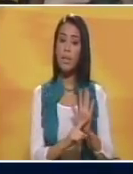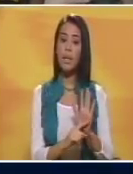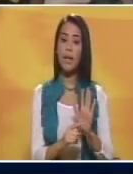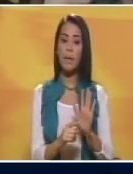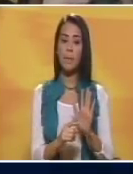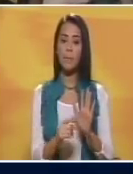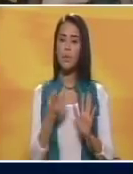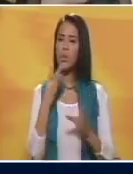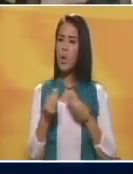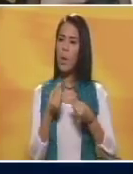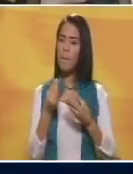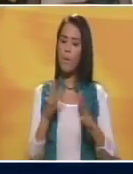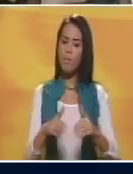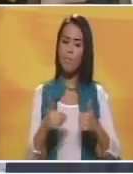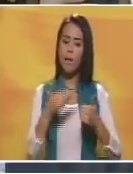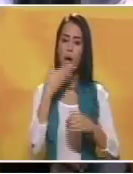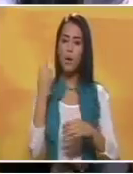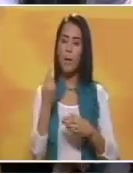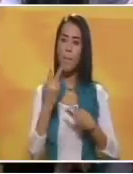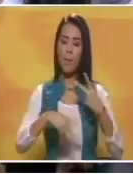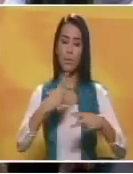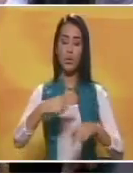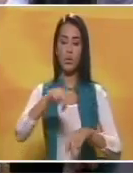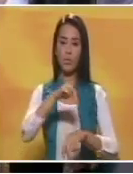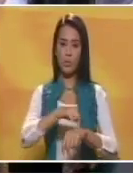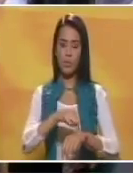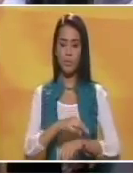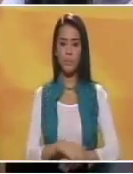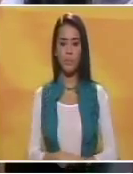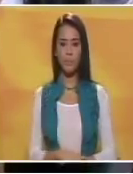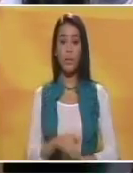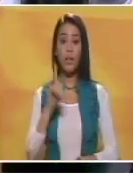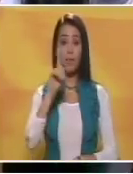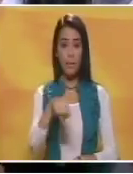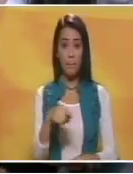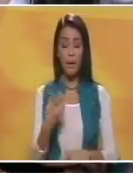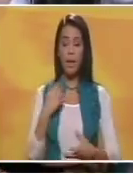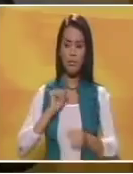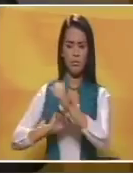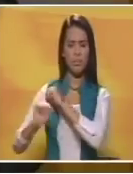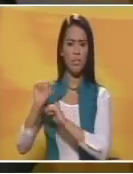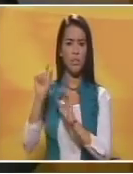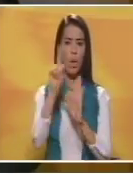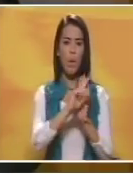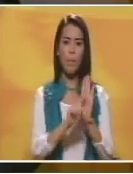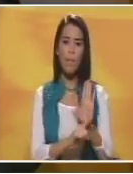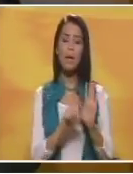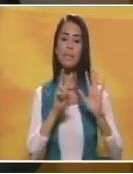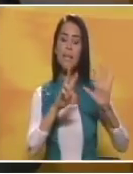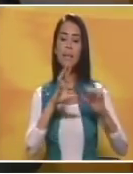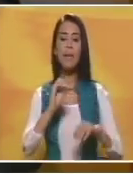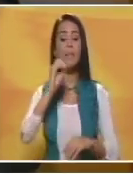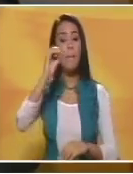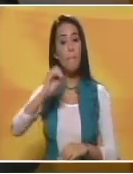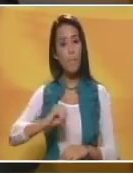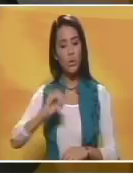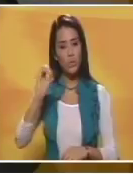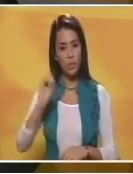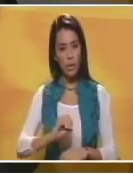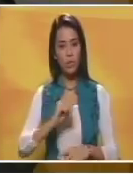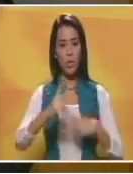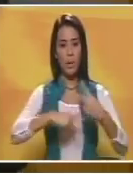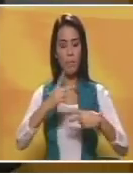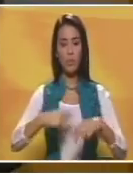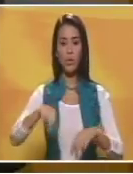remedio es cómo recuperamos la producción nacional. Ambos líderes gremiales rechazaron también la medida que ordena que el 70% de la